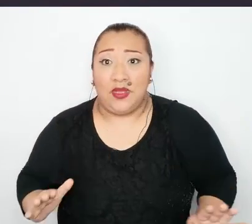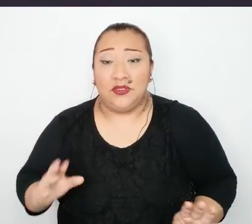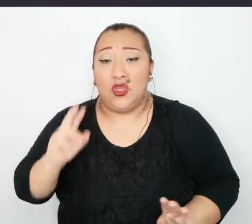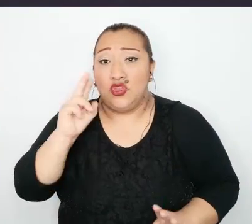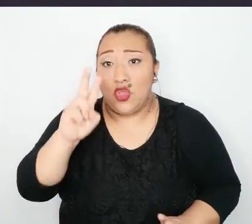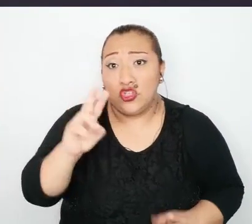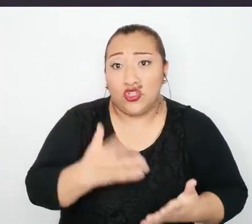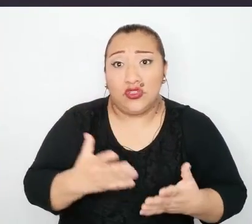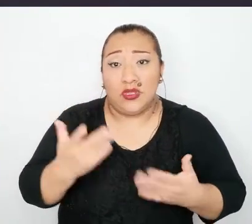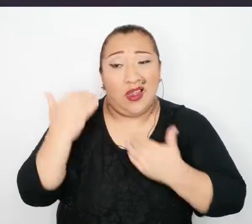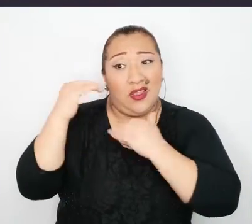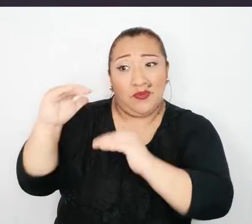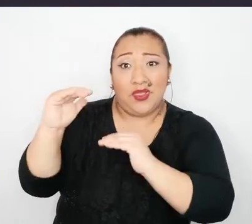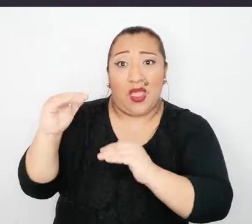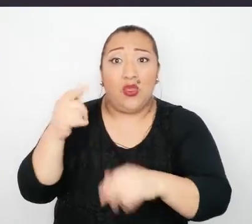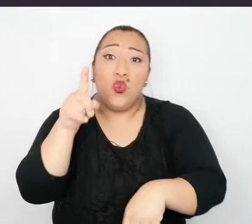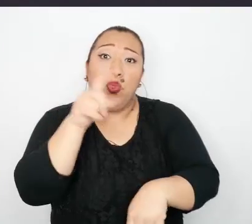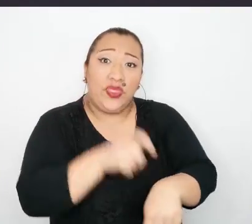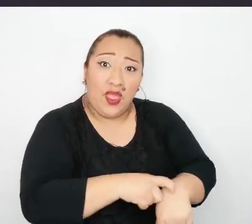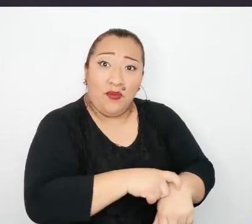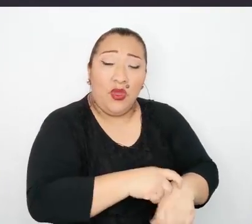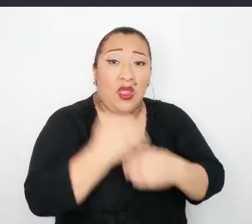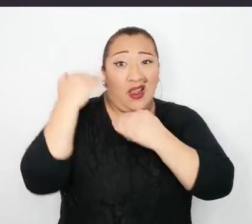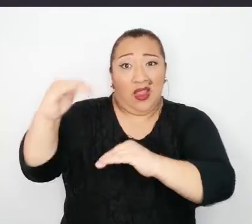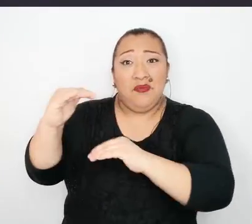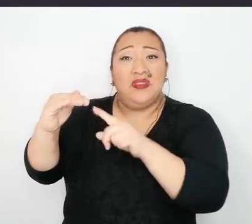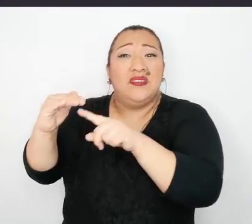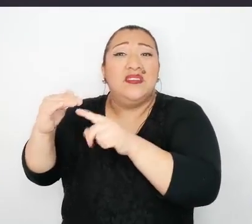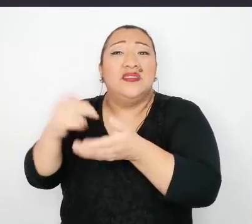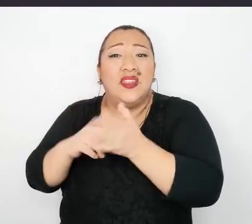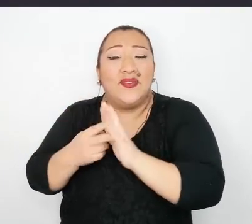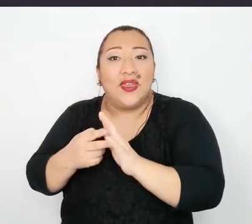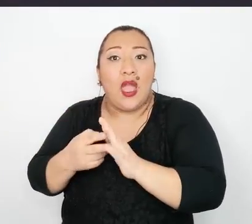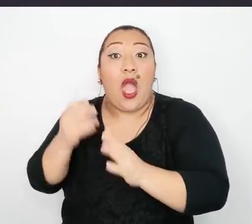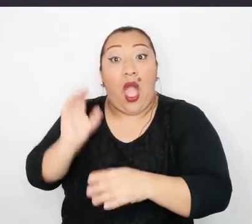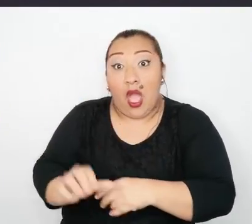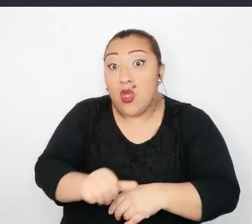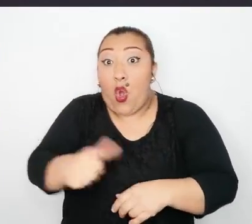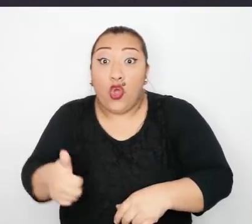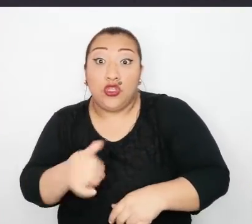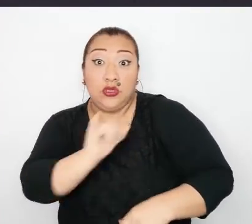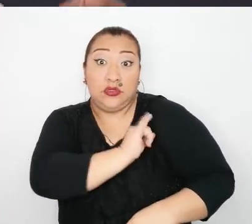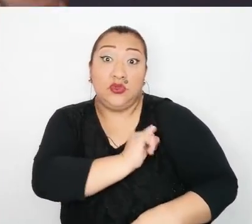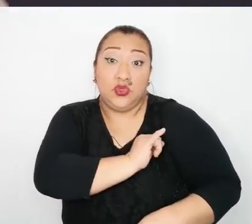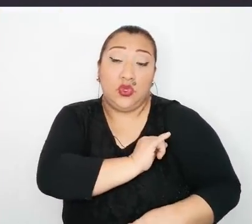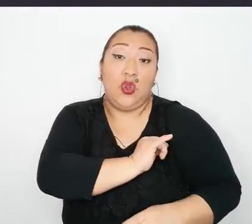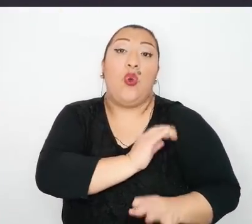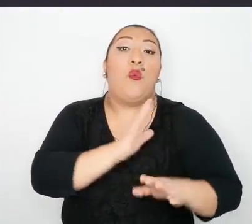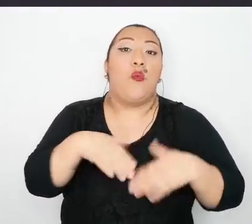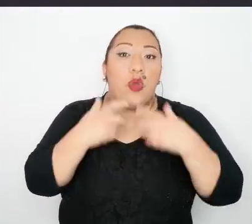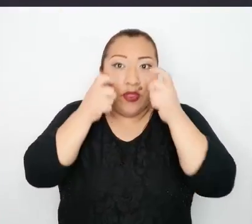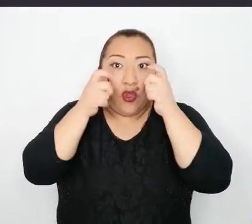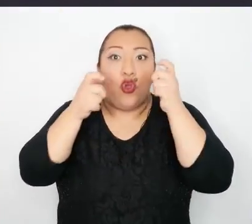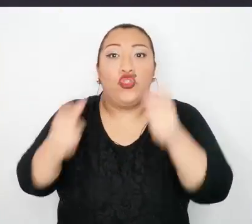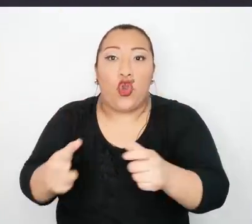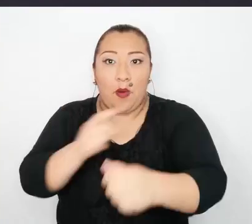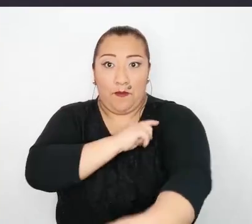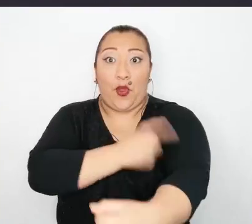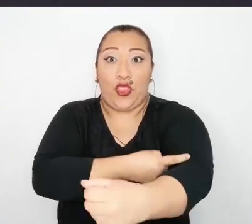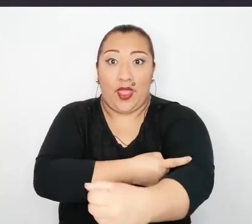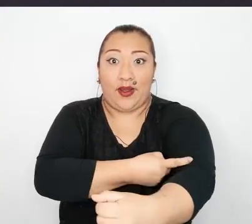temporal. Estas dos características, es limitado y es temporal. Y limitado significa que existen otras instituciones